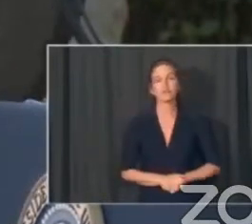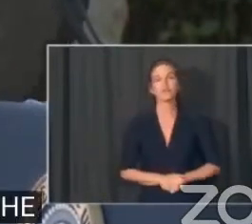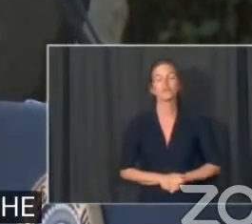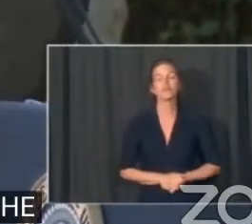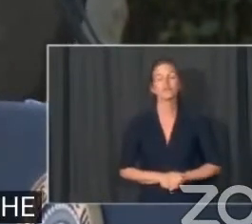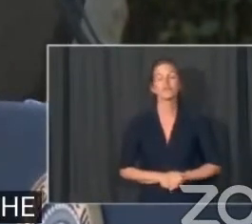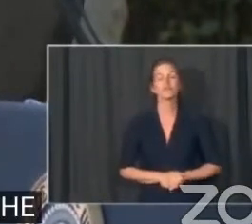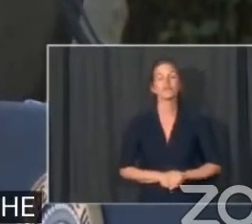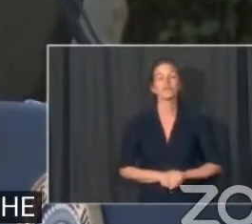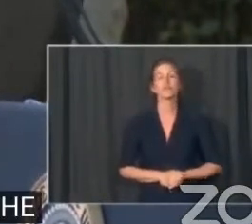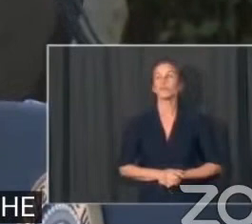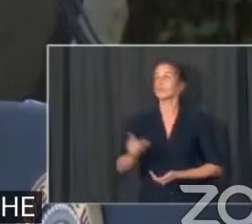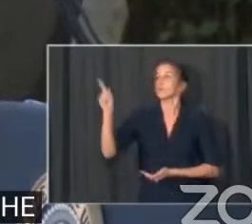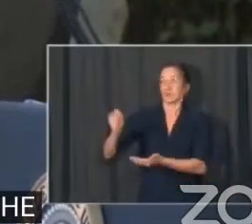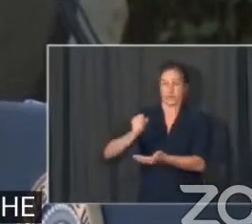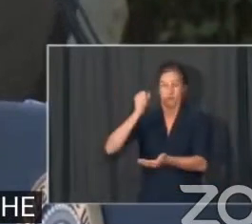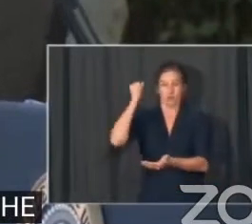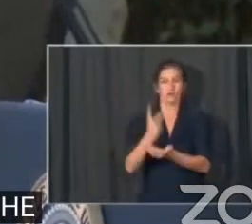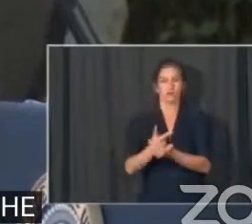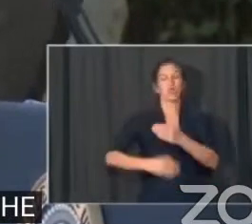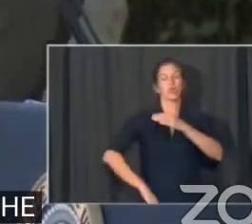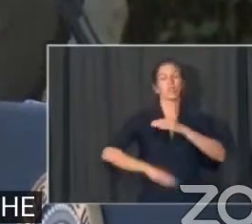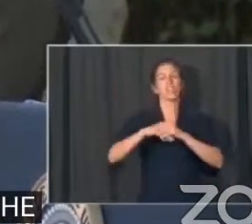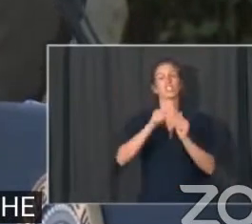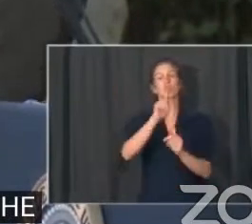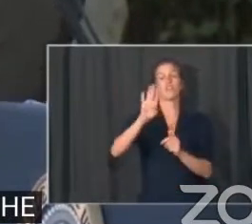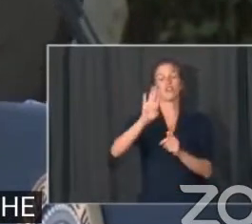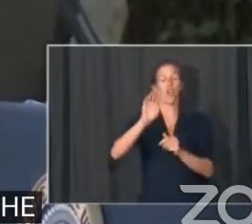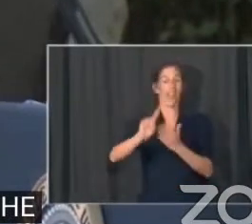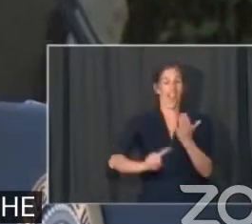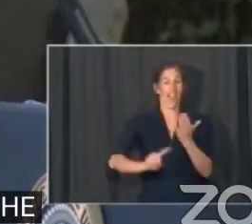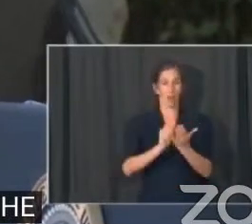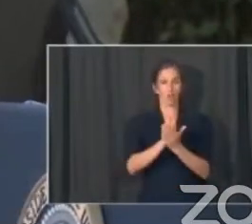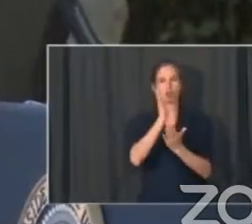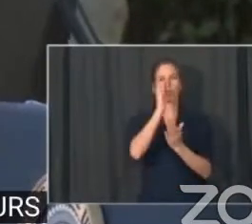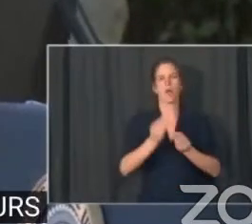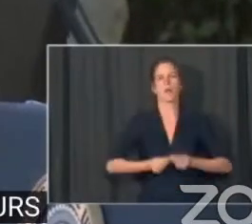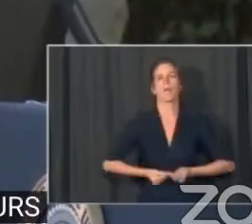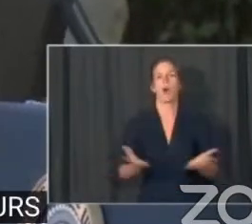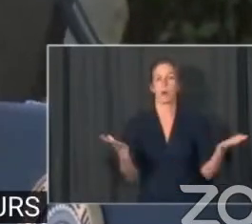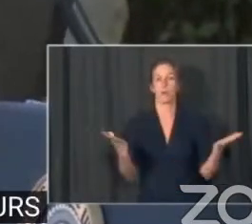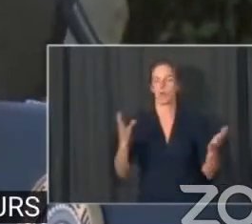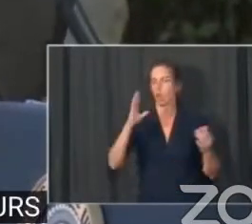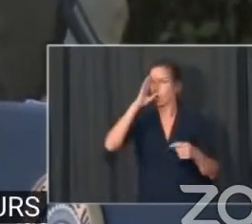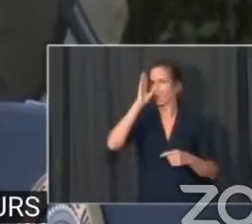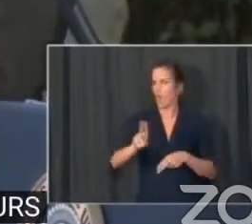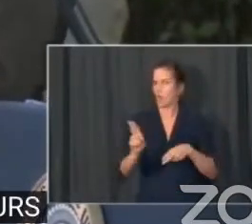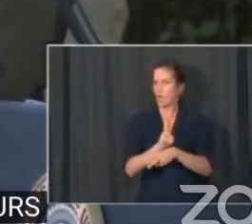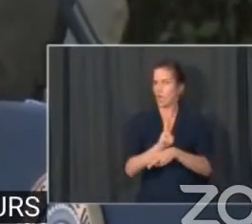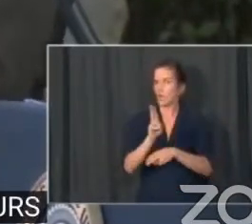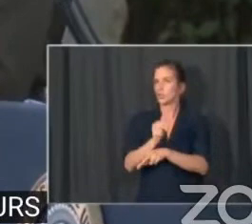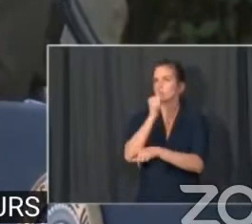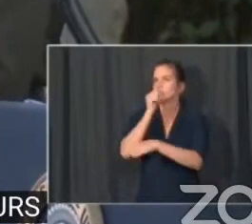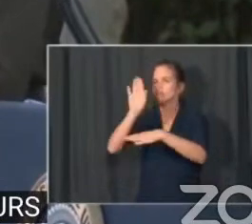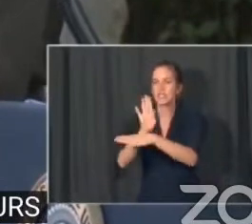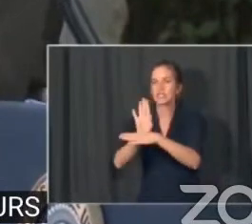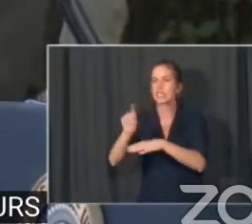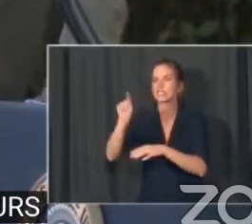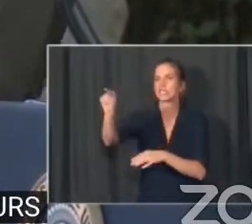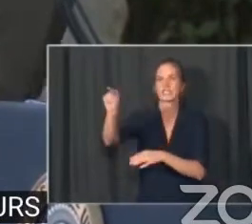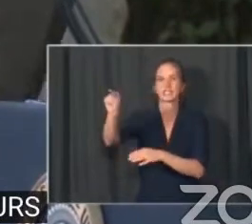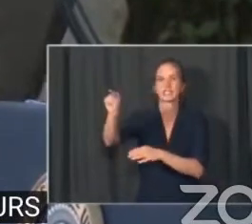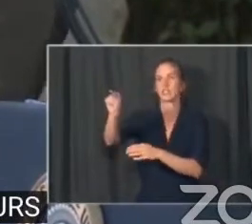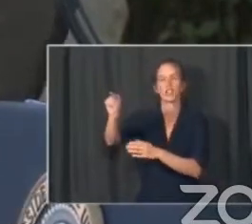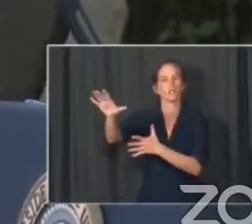within 24 hours of distribuirlas the tan pronto EUA. como la We are FDA harnessing the strength of sea commercial posible. industry and the Lo haremos en un